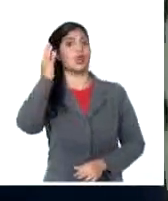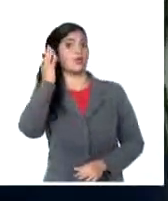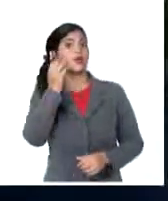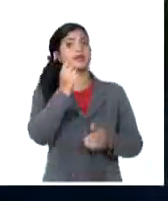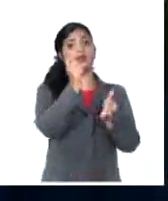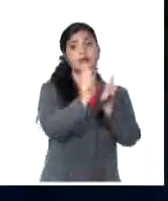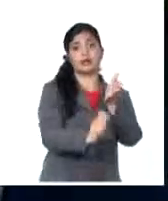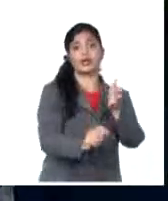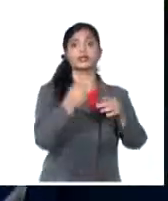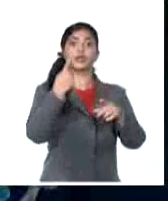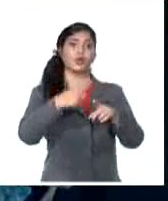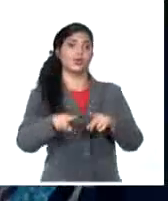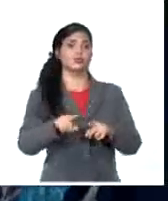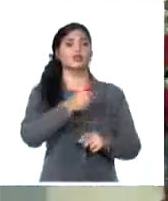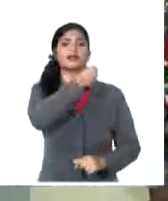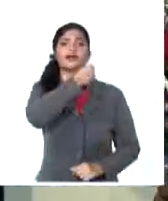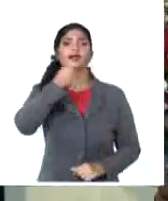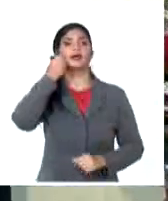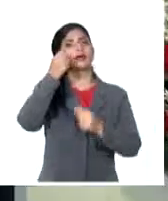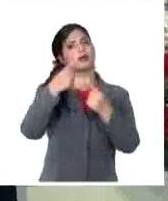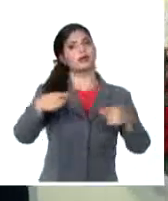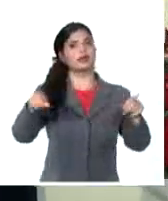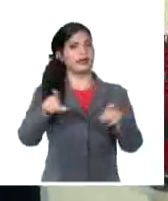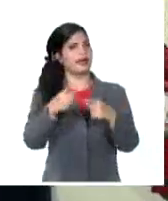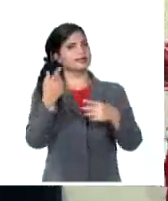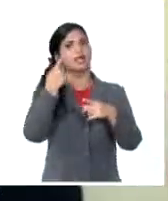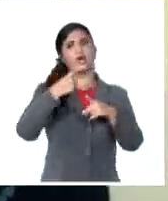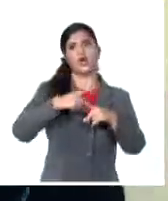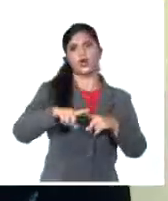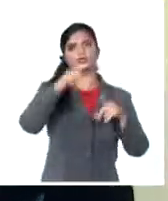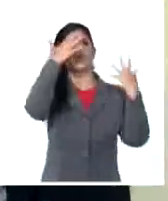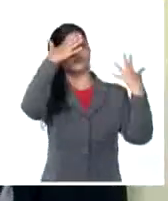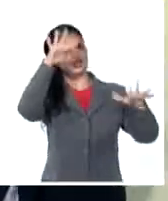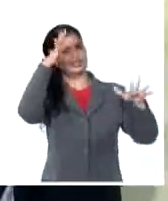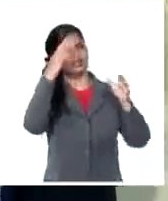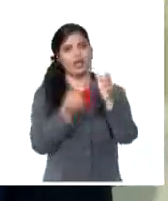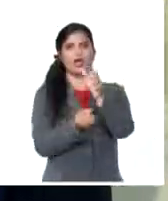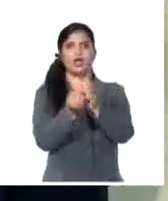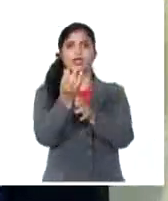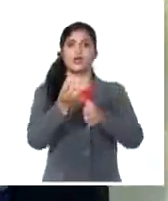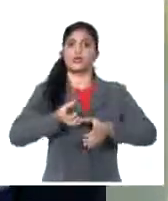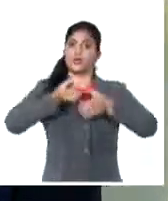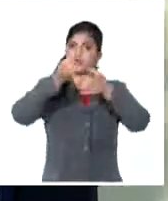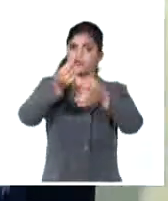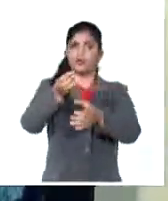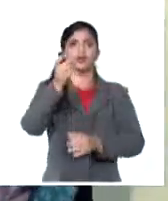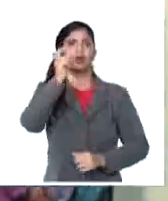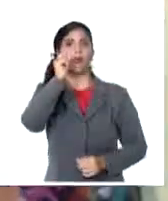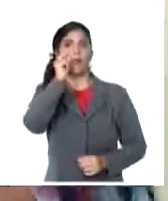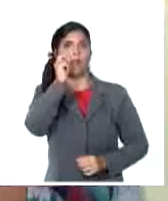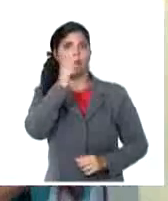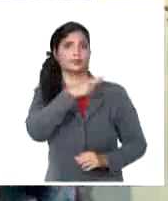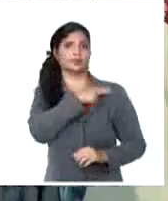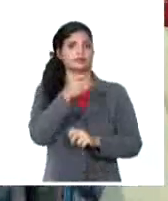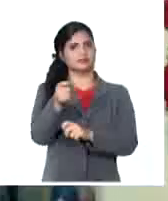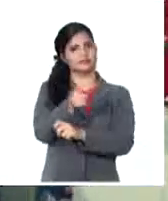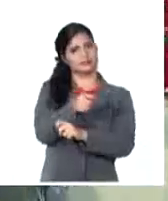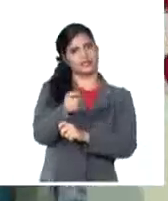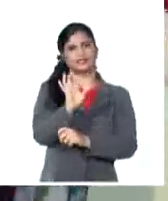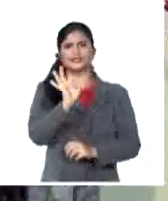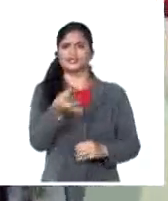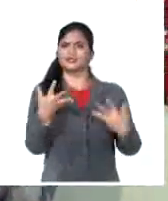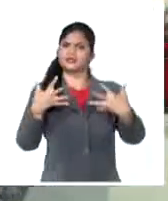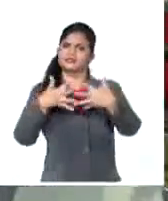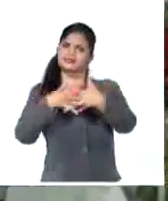Marta Campos. De igual manera, la institución distinguió la trayectoria del maestro Hugo Lé, quien siempre estuvo muy cerca